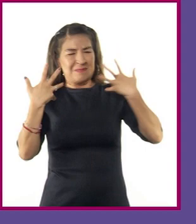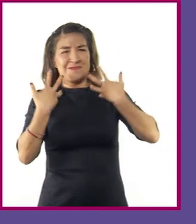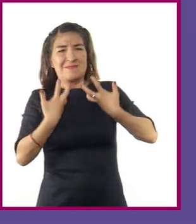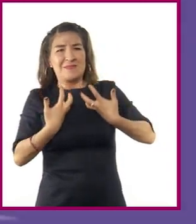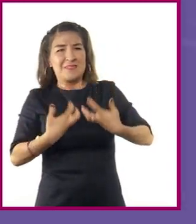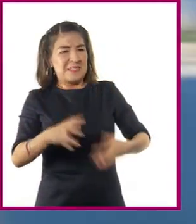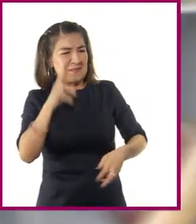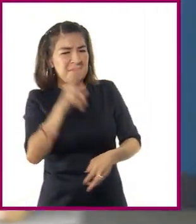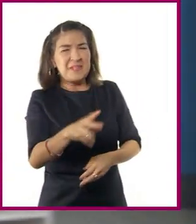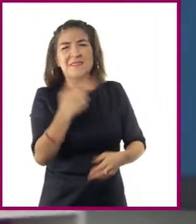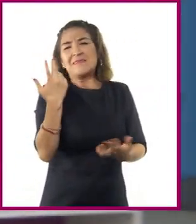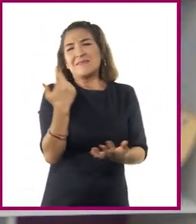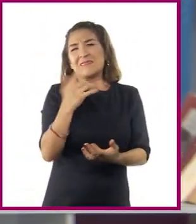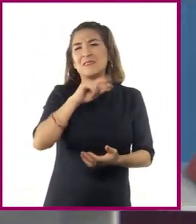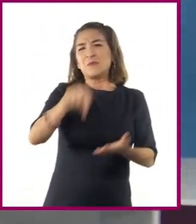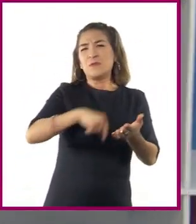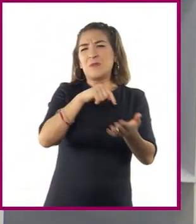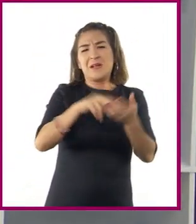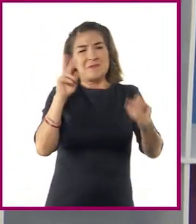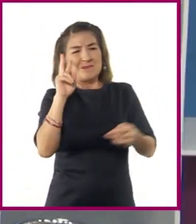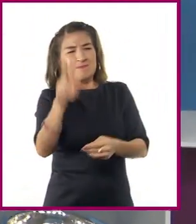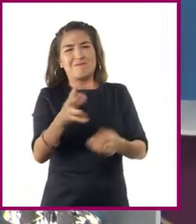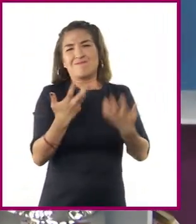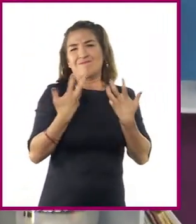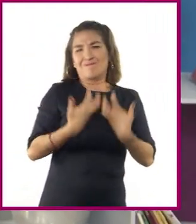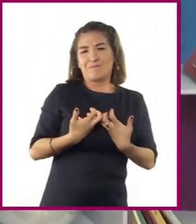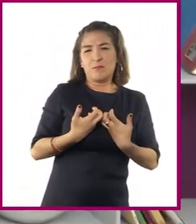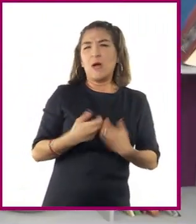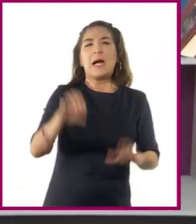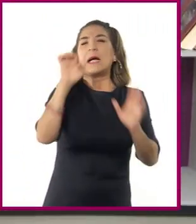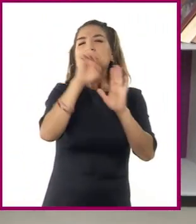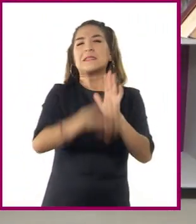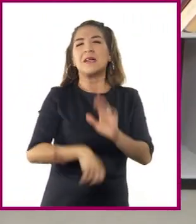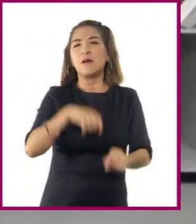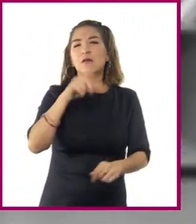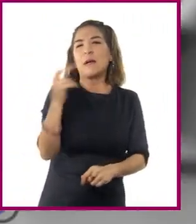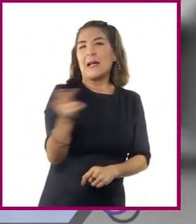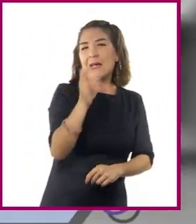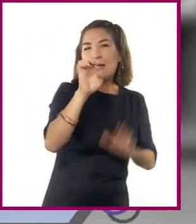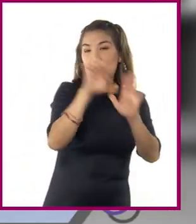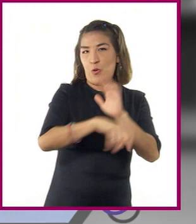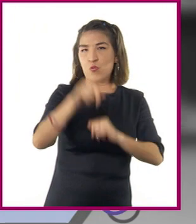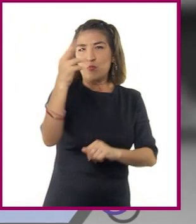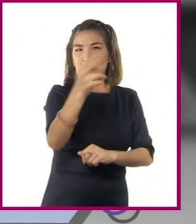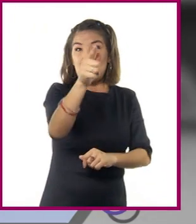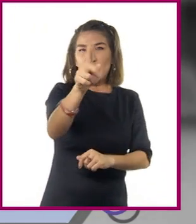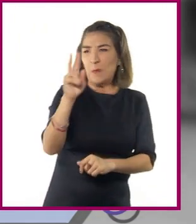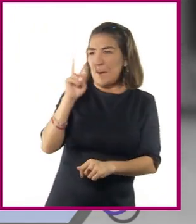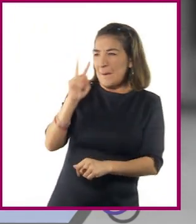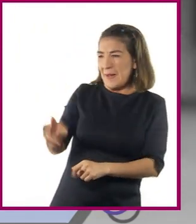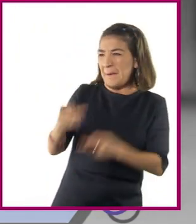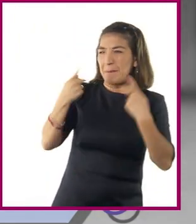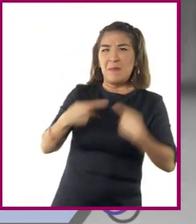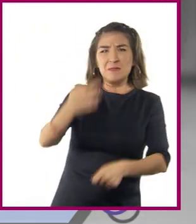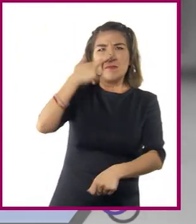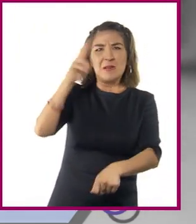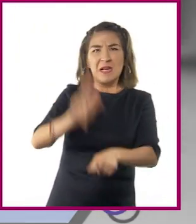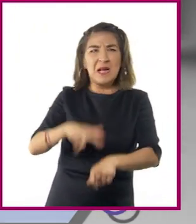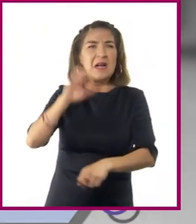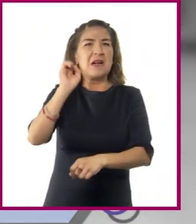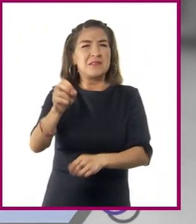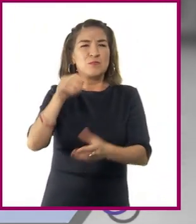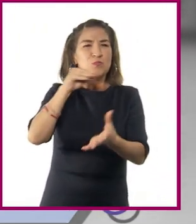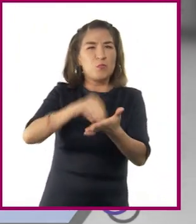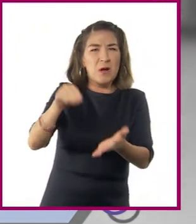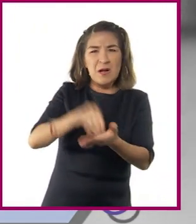por el lugar. Si fueran ustedes quienes sufrieran un percance de este tipo, ¿qué esperarían de las personas que se